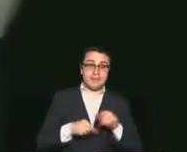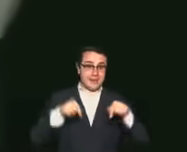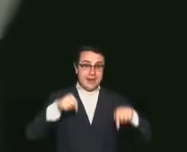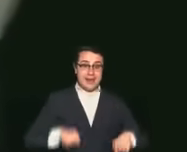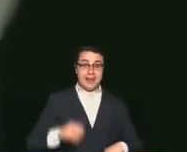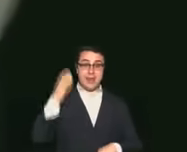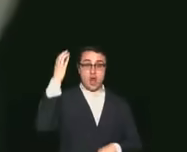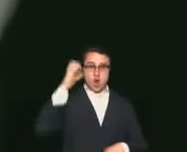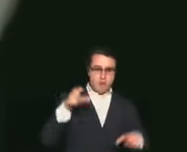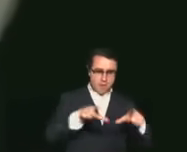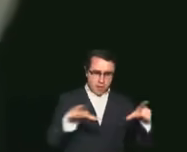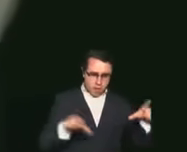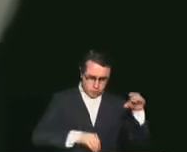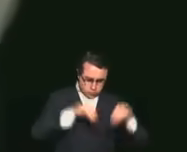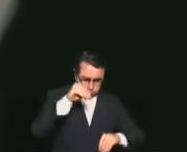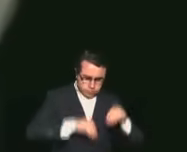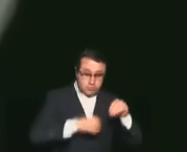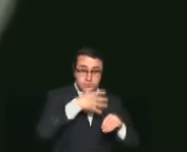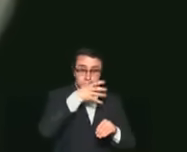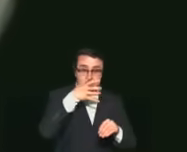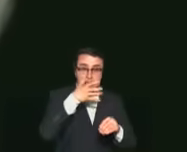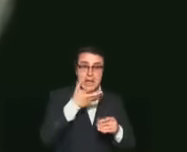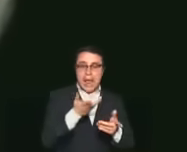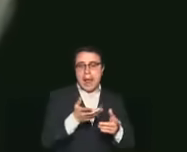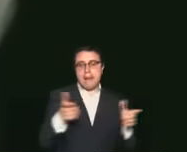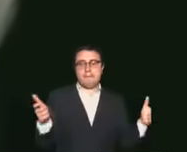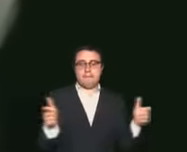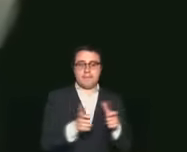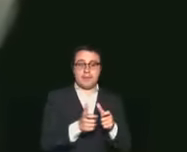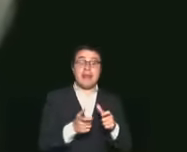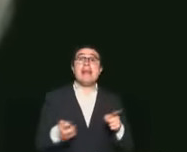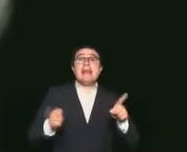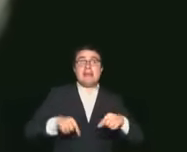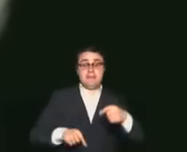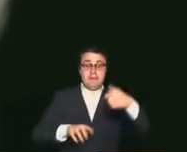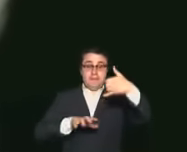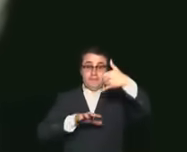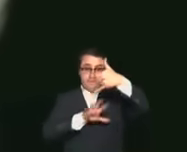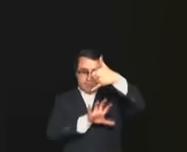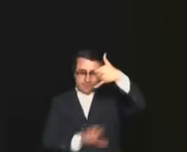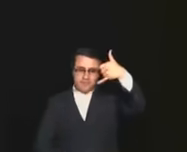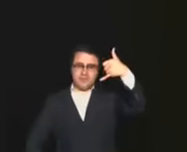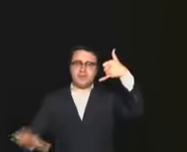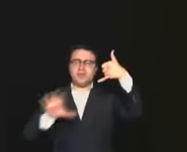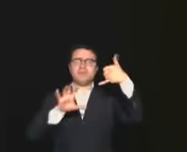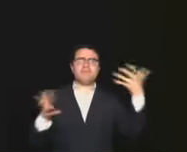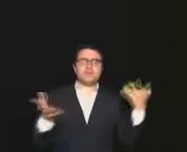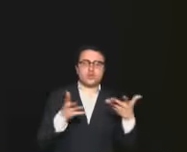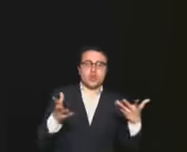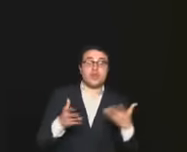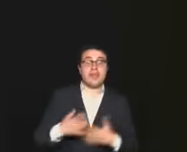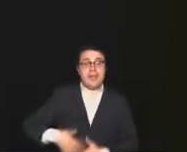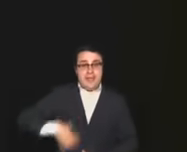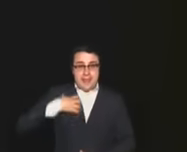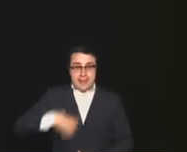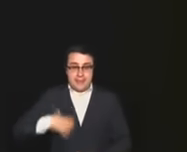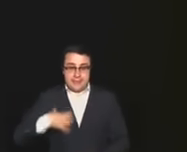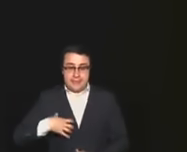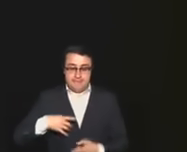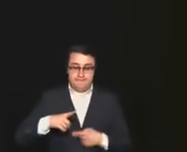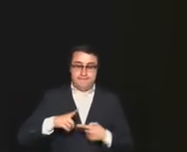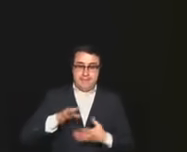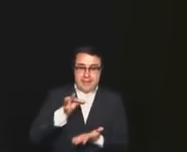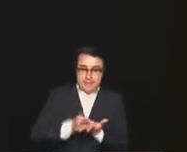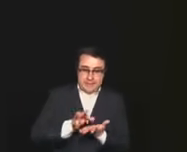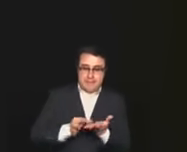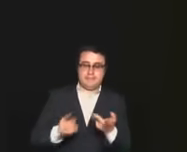aquí. Y miran para el sur, ¿para dónde? Para Buenos Aires, Río Janeiro y Sao Paulo, no más juntar esas